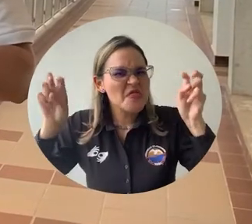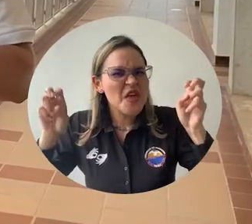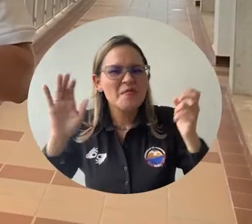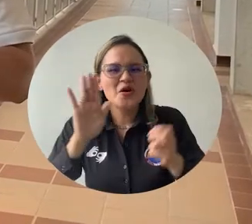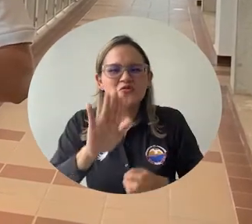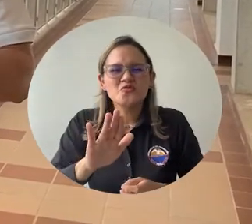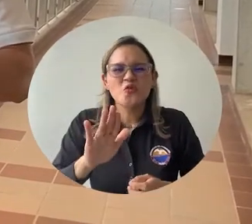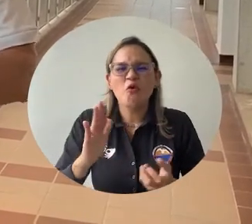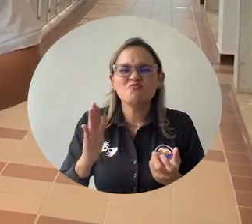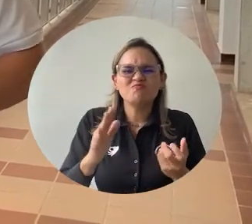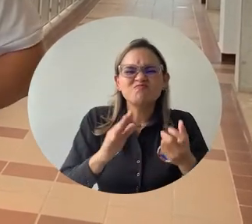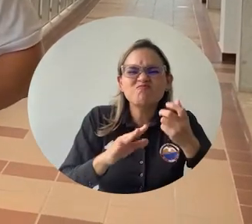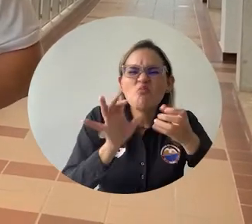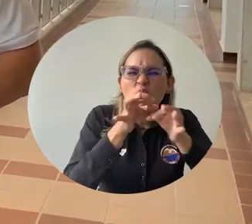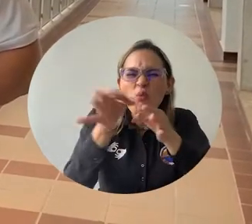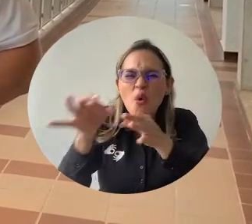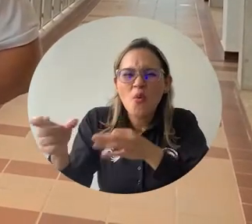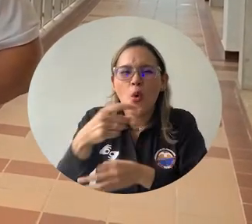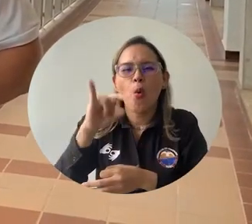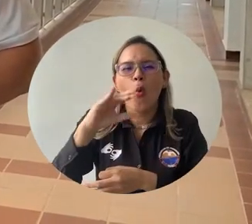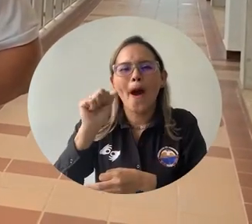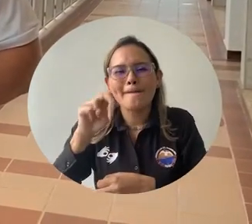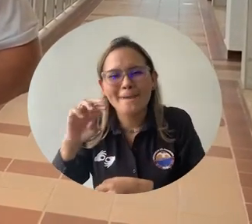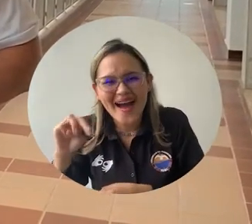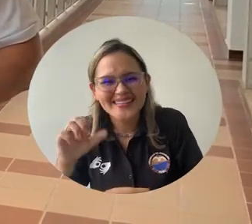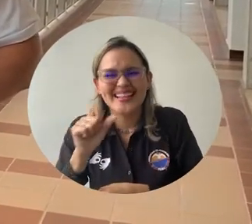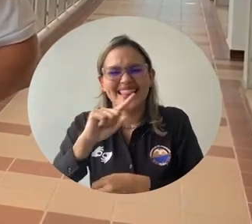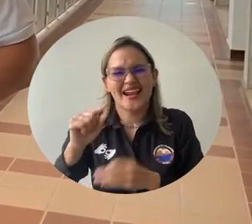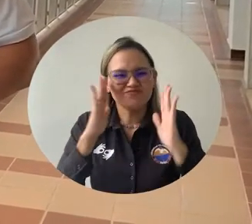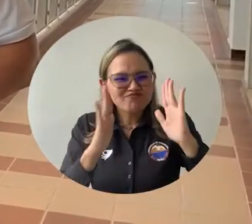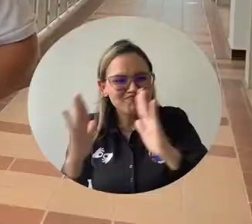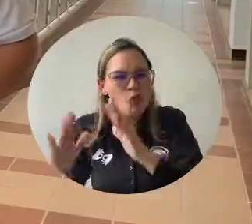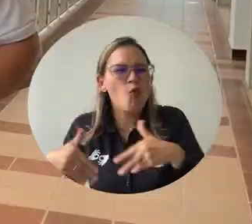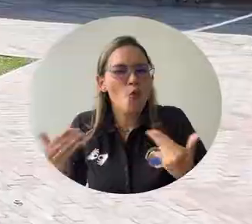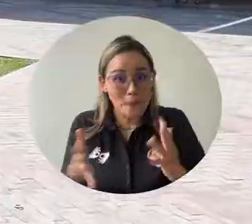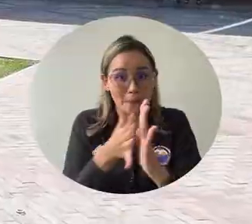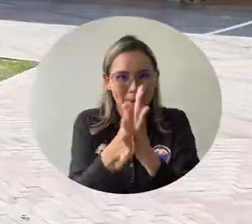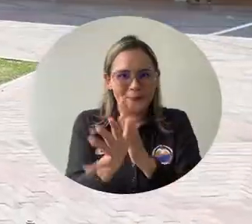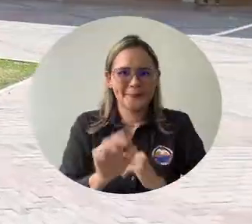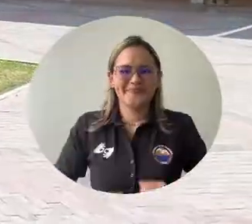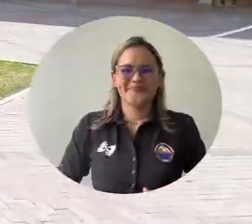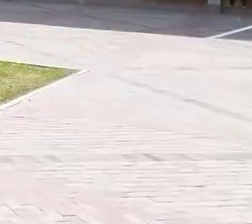jornadas de atención integral en los municipios de Guamal y Santa Ana. Ya regresamos.